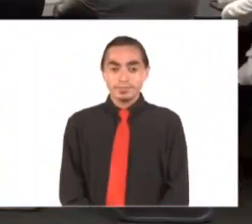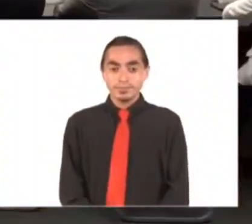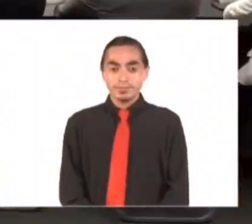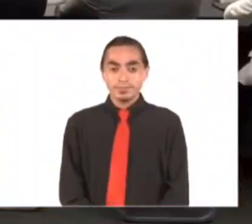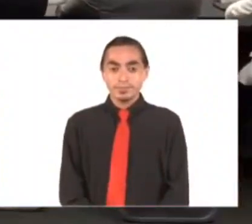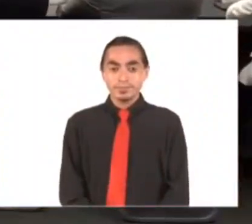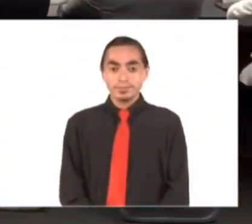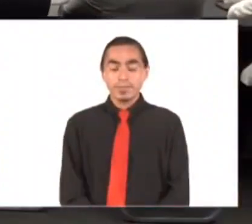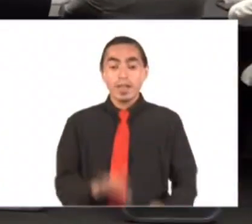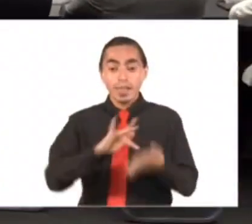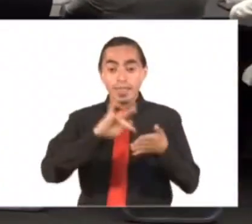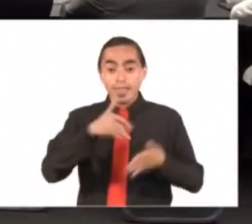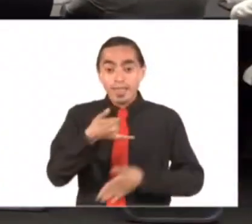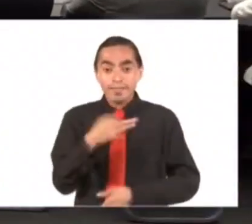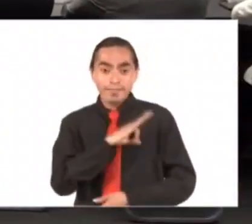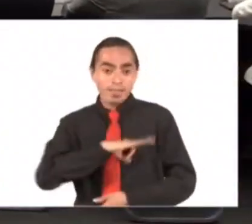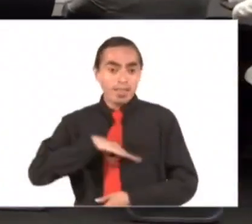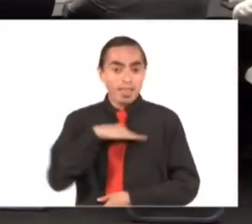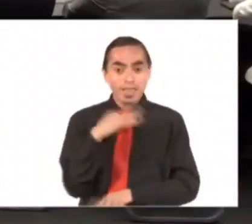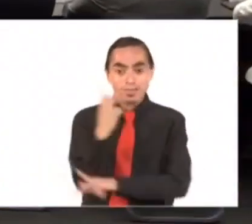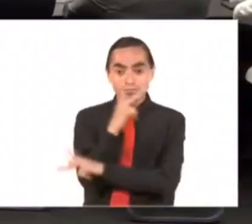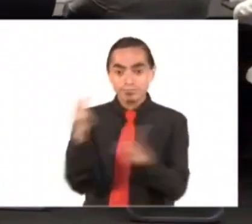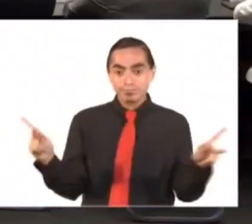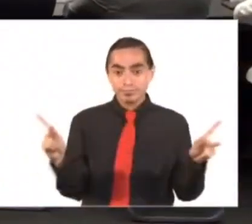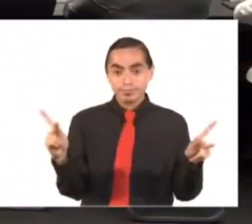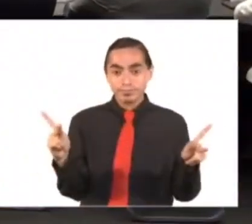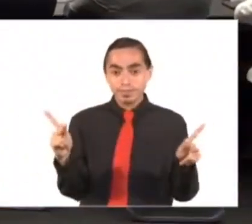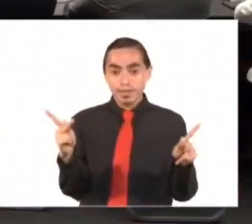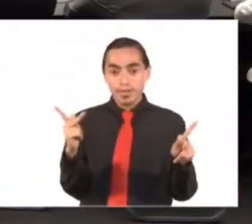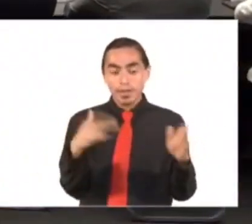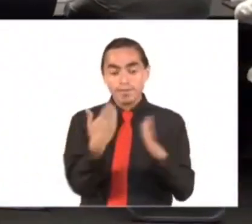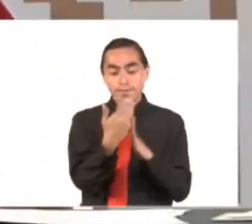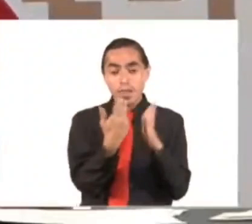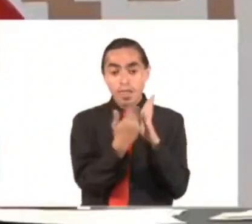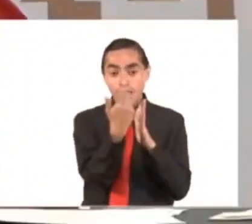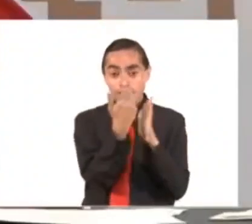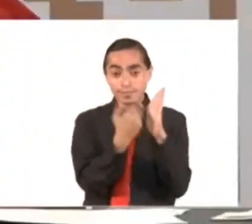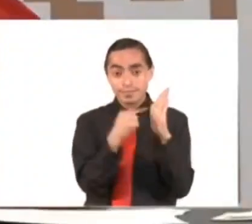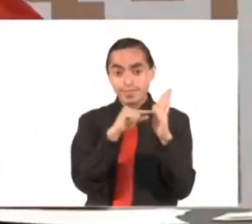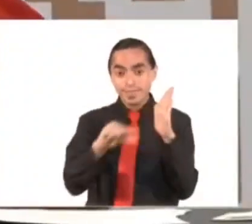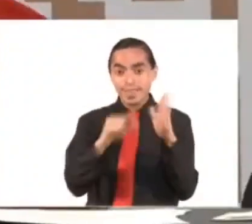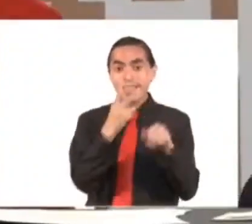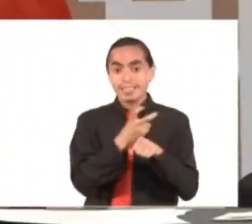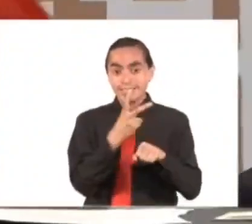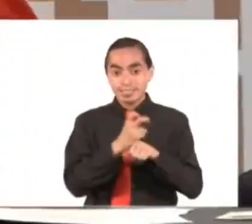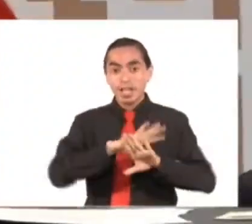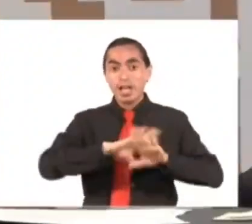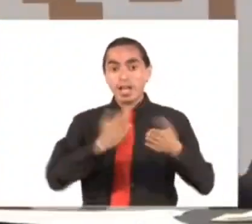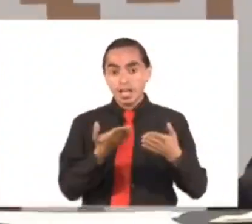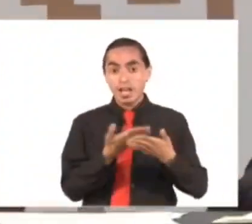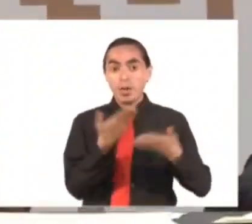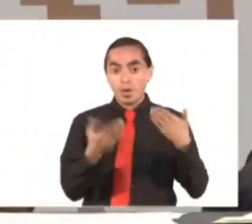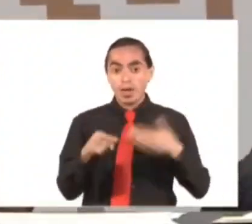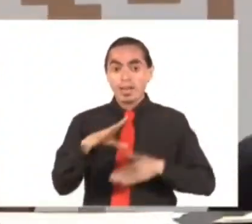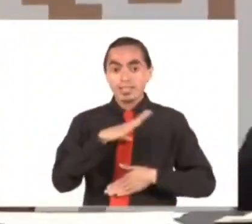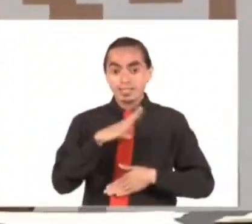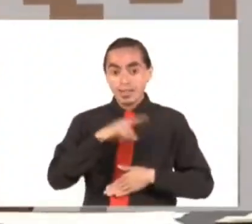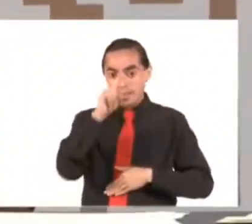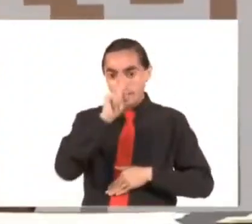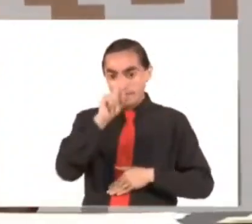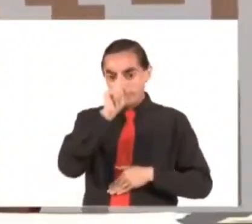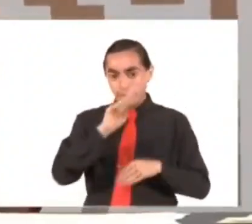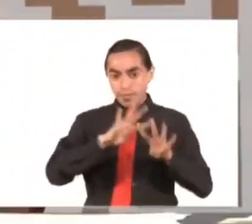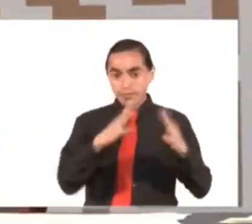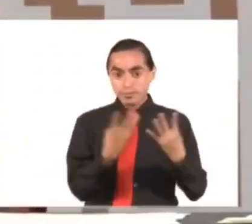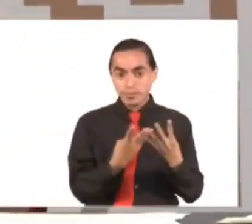Gracias y felicidades a todas y todos. El siguiente punto del orden del día, ahora sí estamos instalados en Asamblea General. El